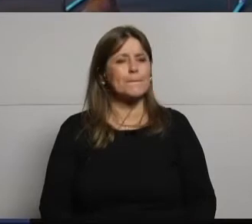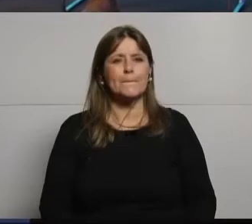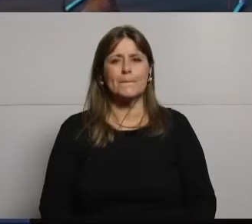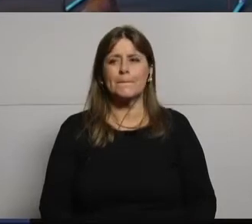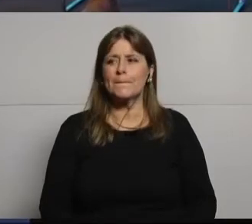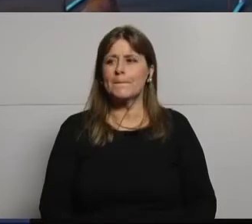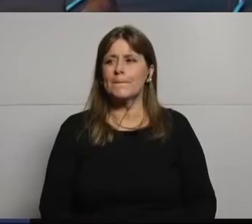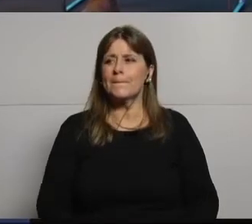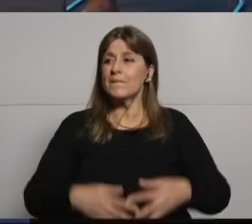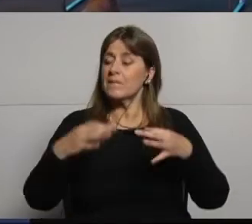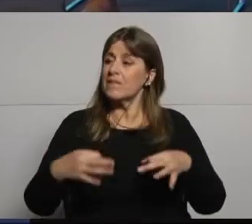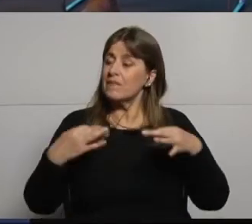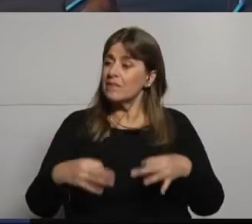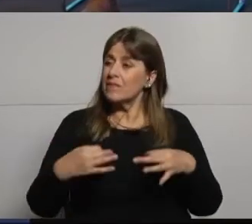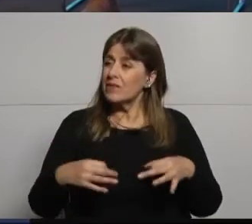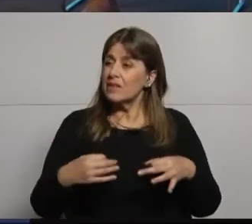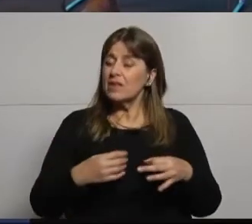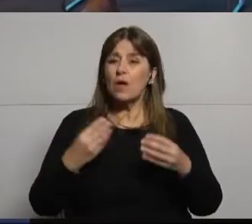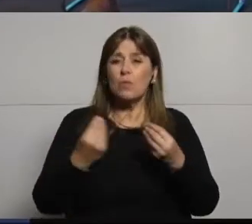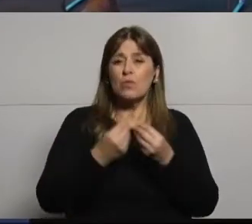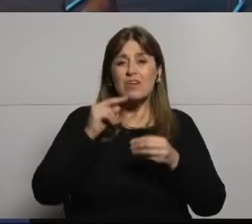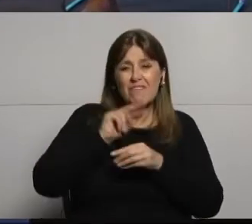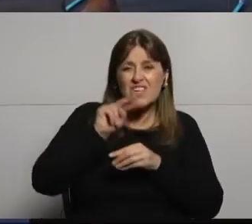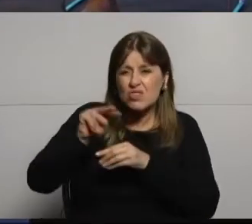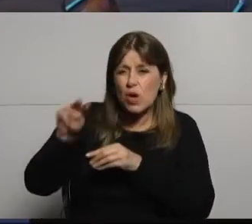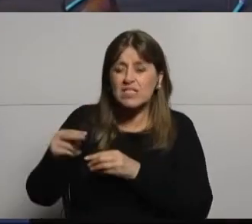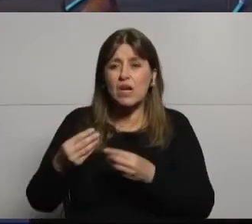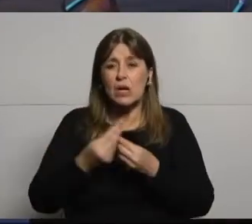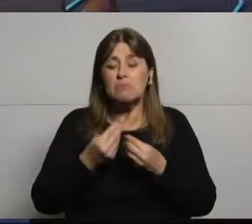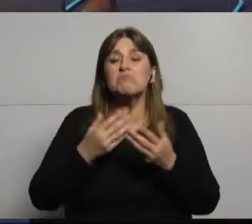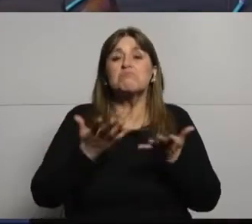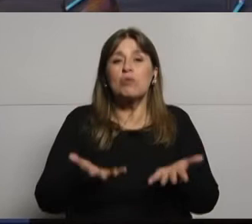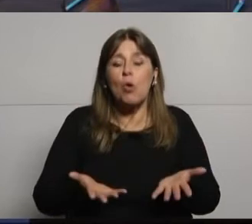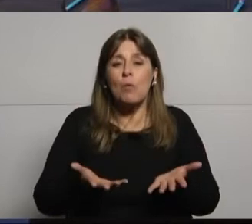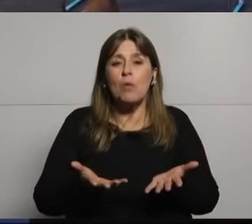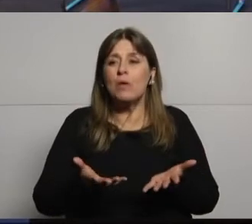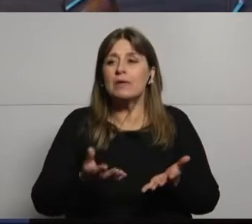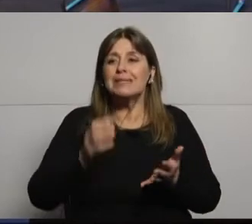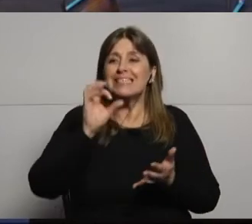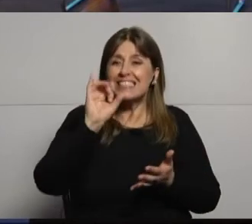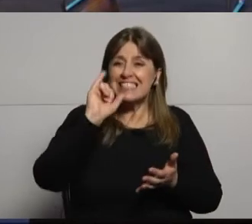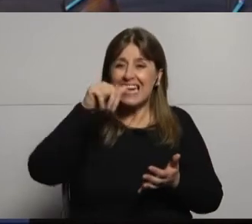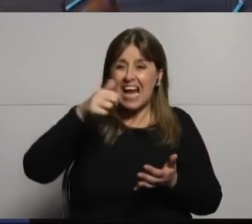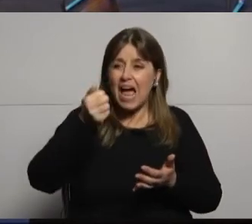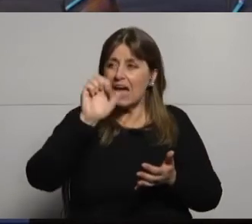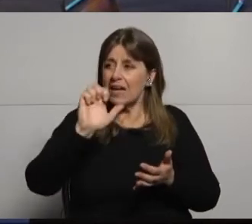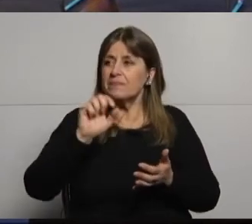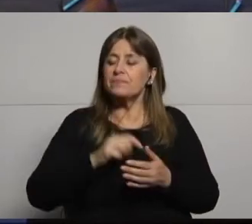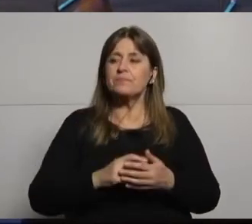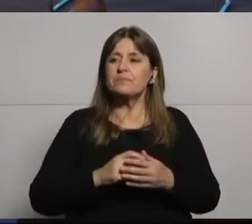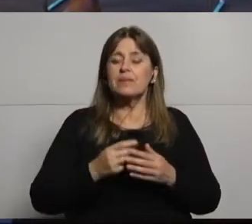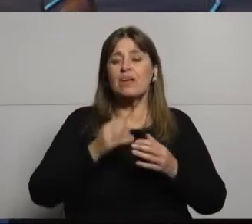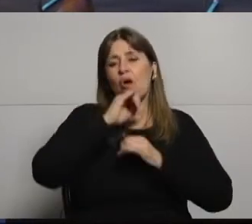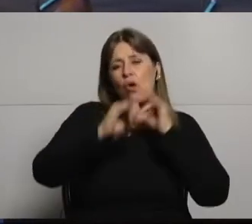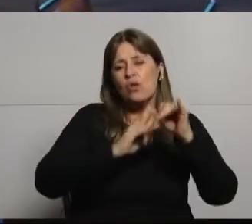Porque sonaba que había un montón de visualizaciones sí, que tenía el SINAE. Lo